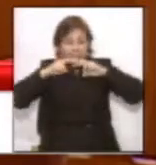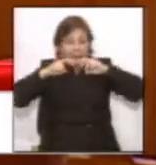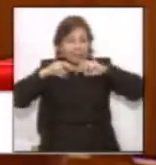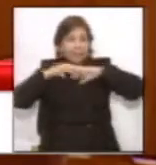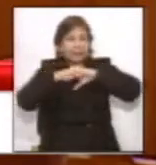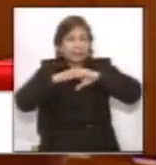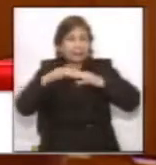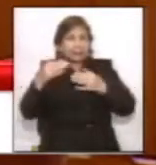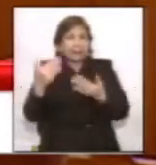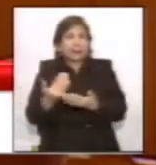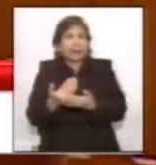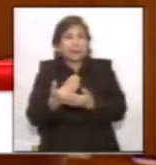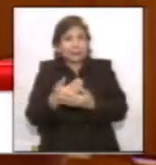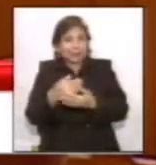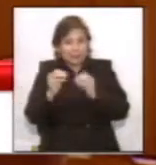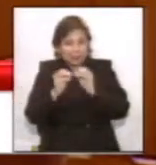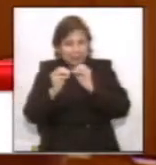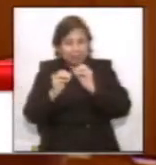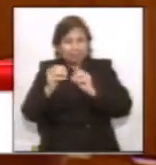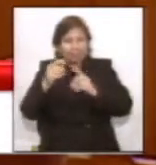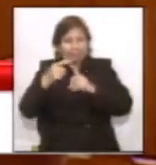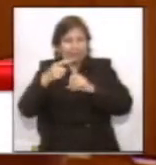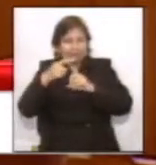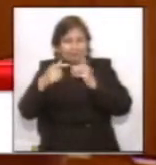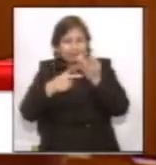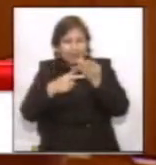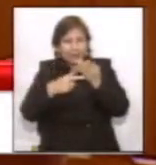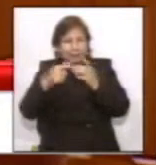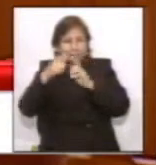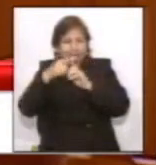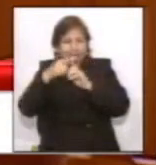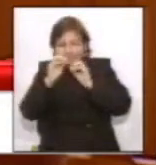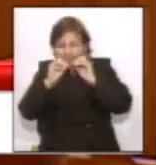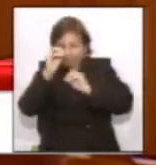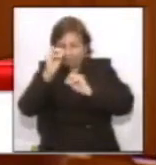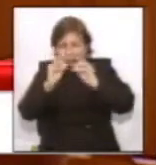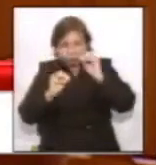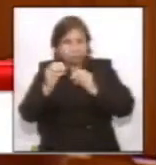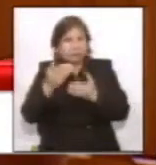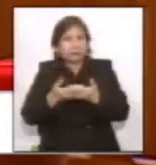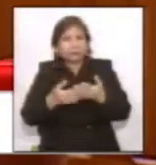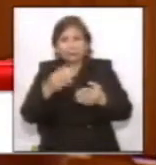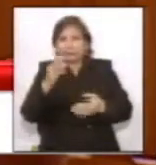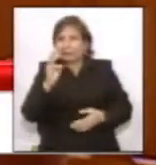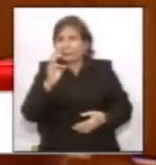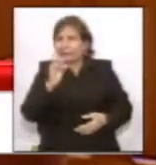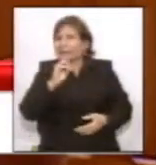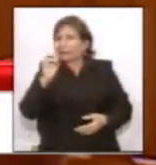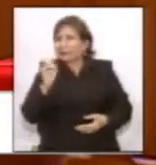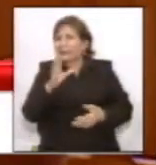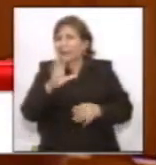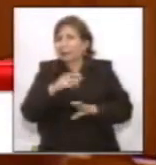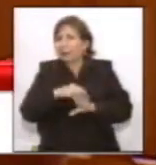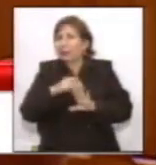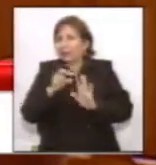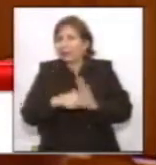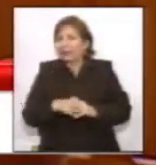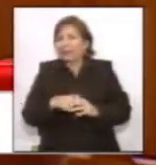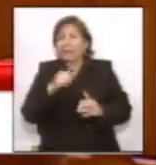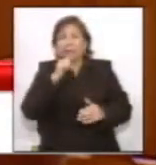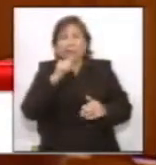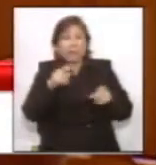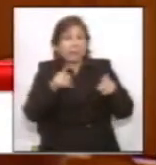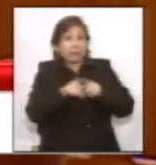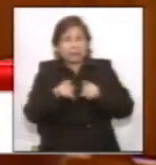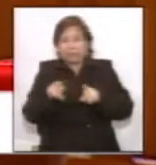investigación, innovación, transferencia tecnológica, lo que concentra el 66% del presupuesto de su programa.